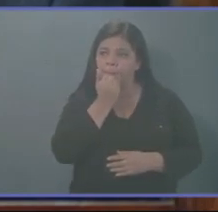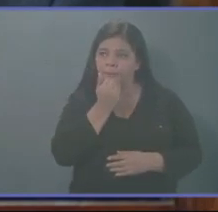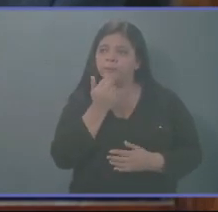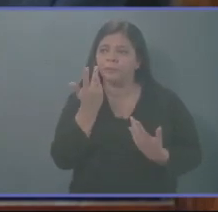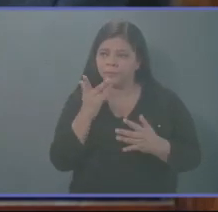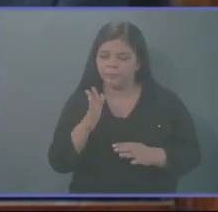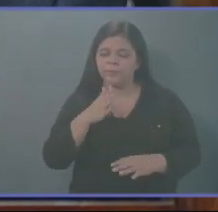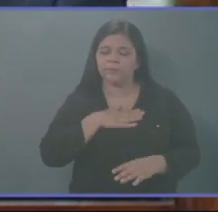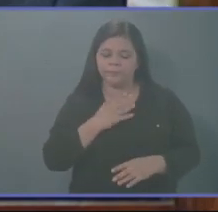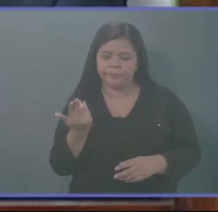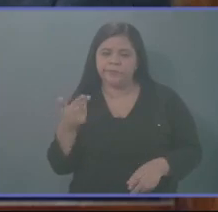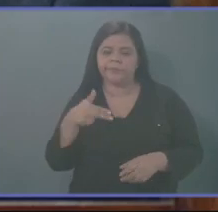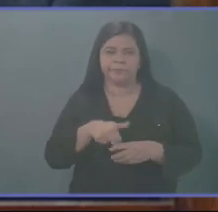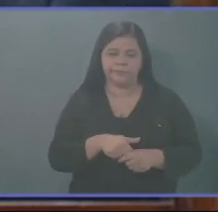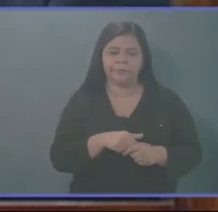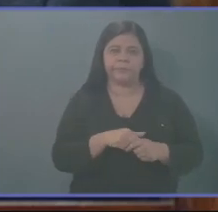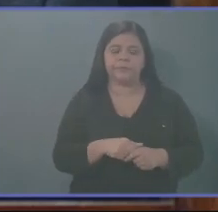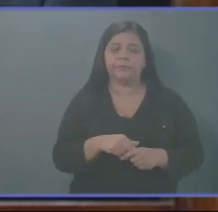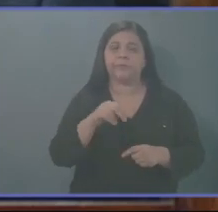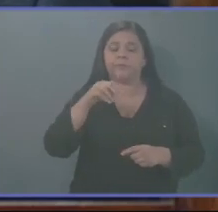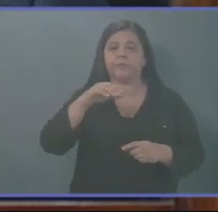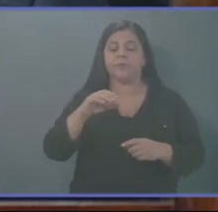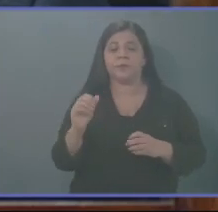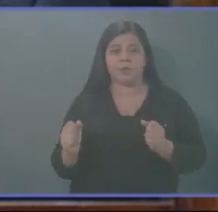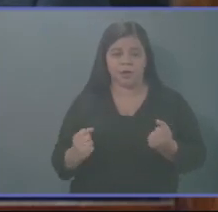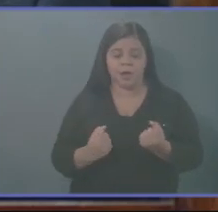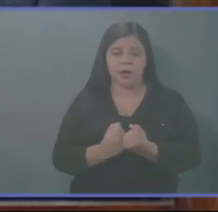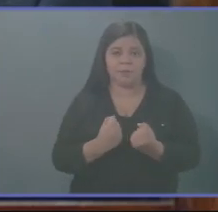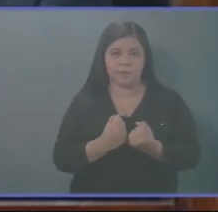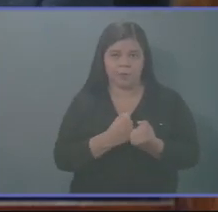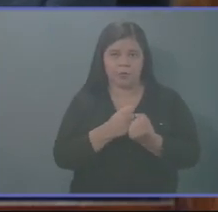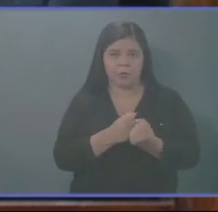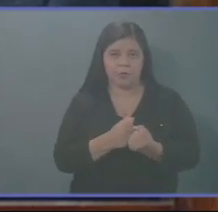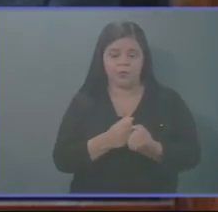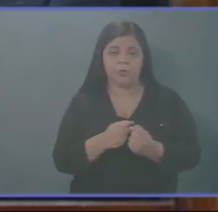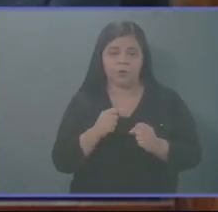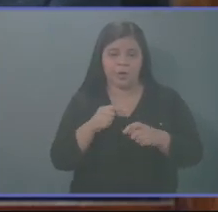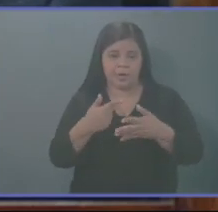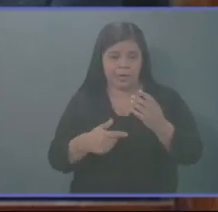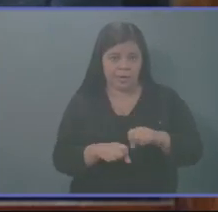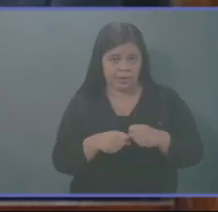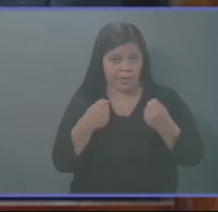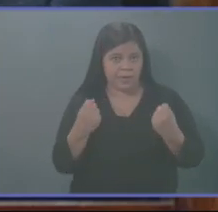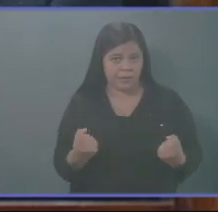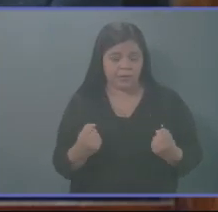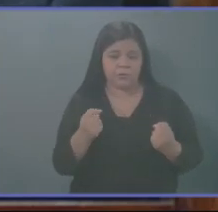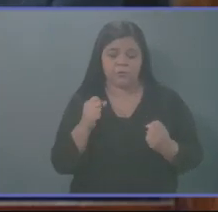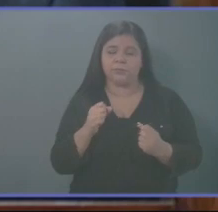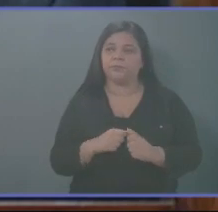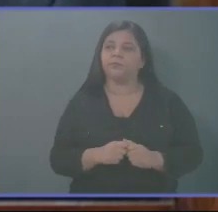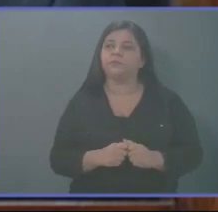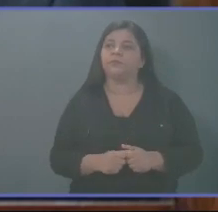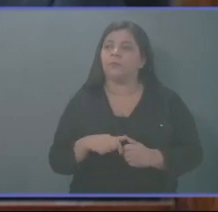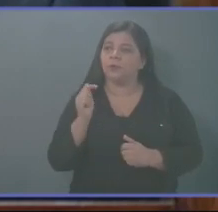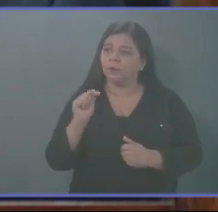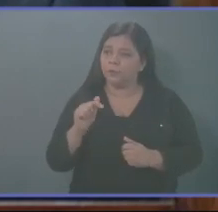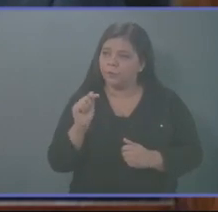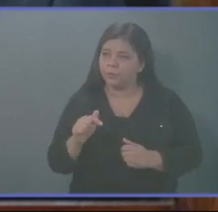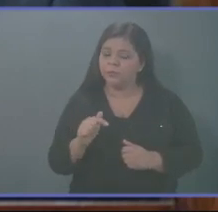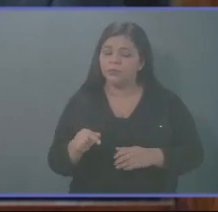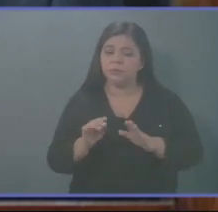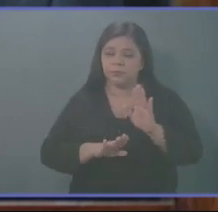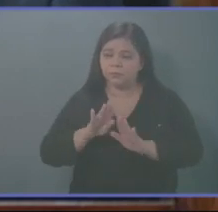ha tenido participación en el grado de coautor en el tipo penal que se le está atribuyendo, en tanto del esquema